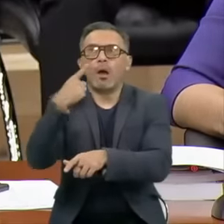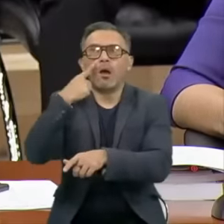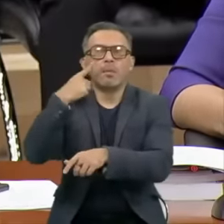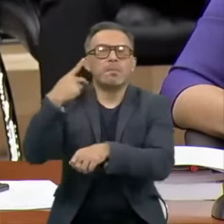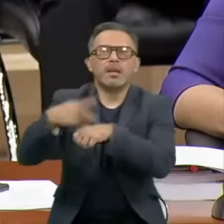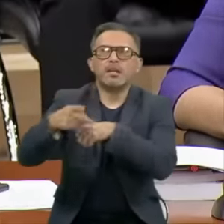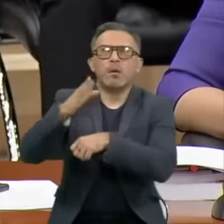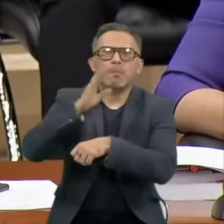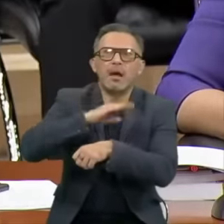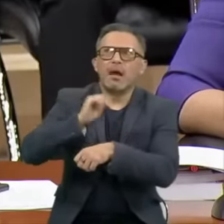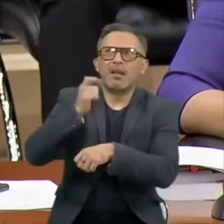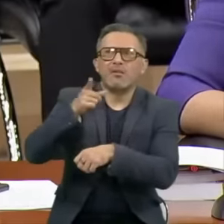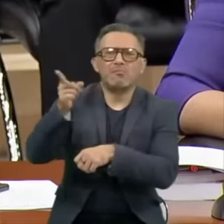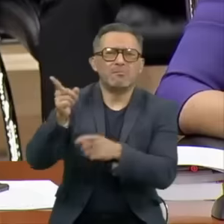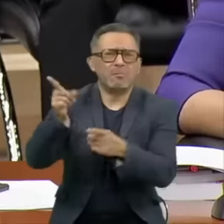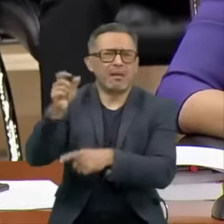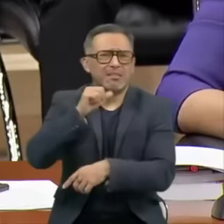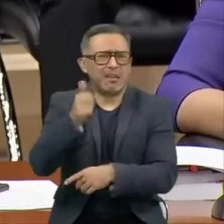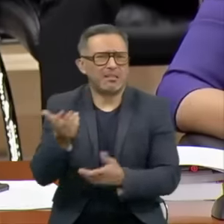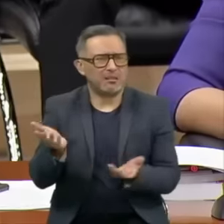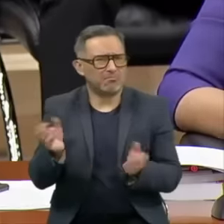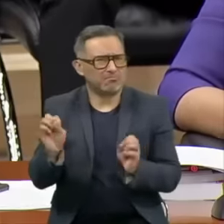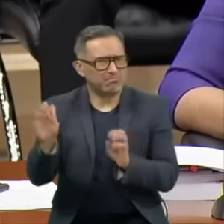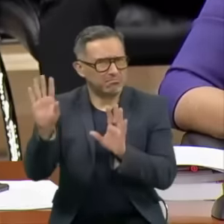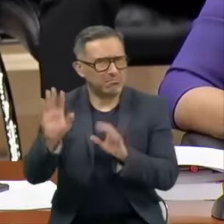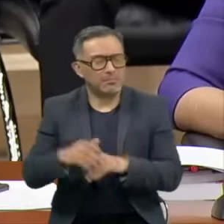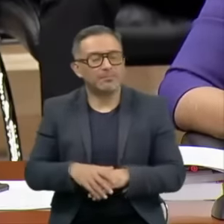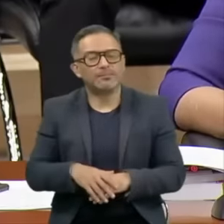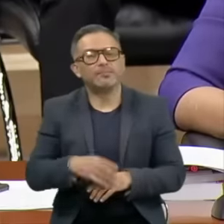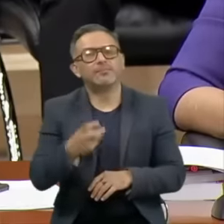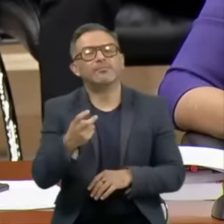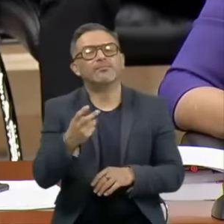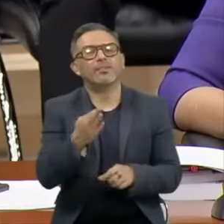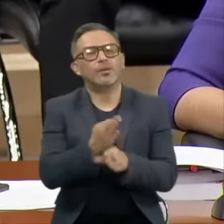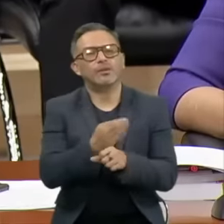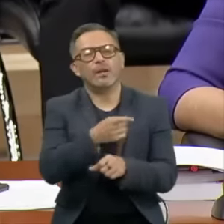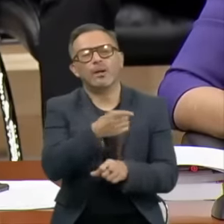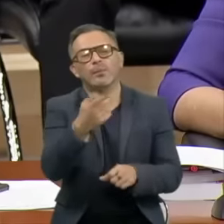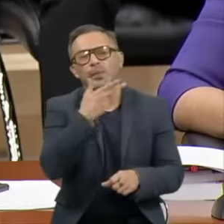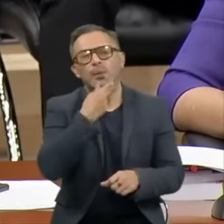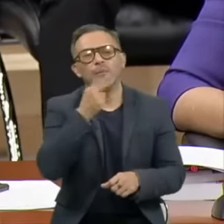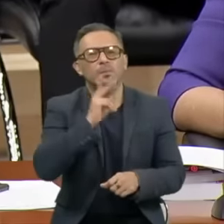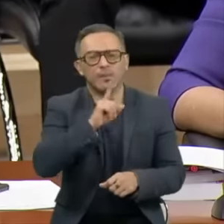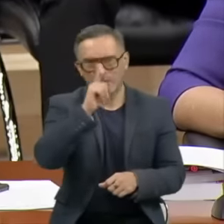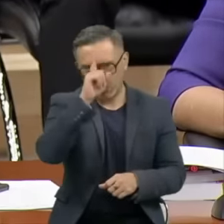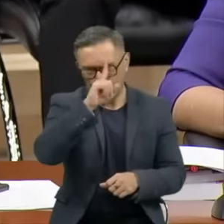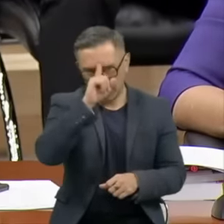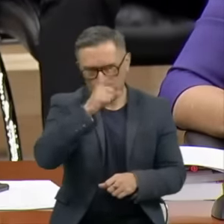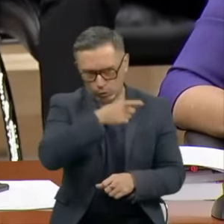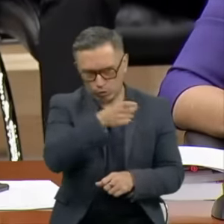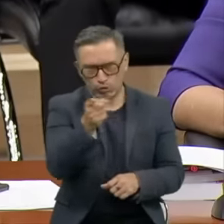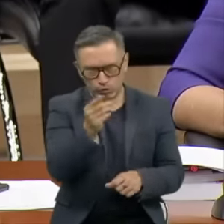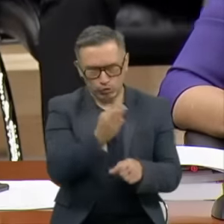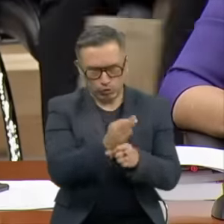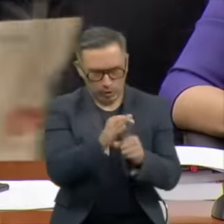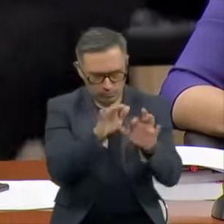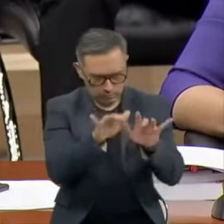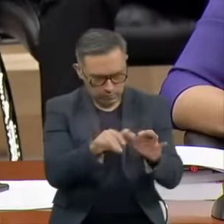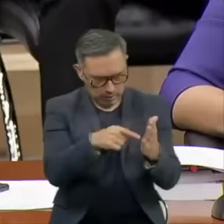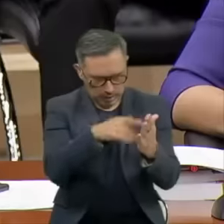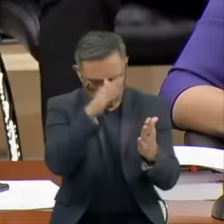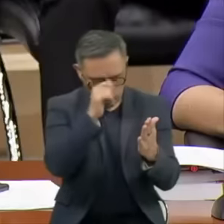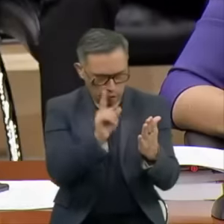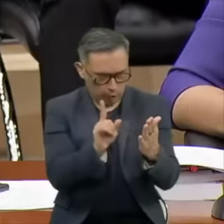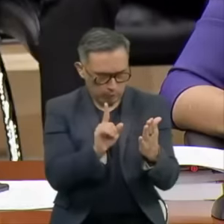Pero sí les pregunto a las consejeras, consejeros que están planteando su voto en contra del dictamen, ¿cómo pueden